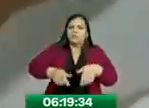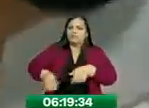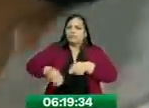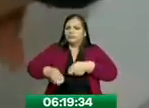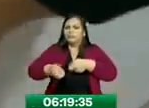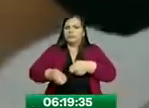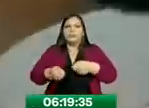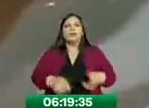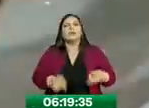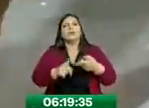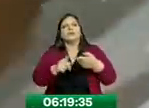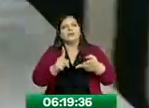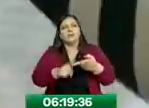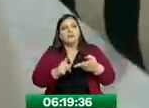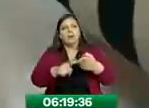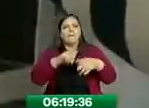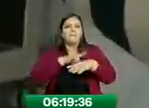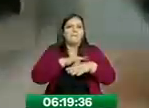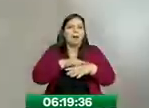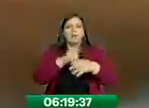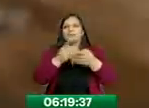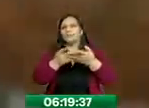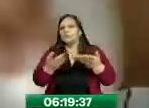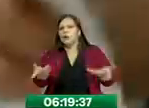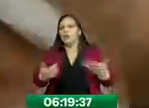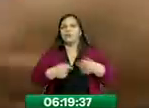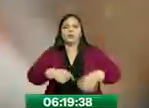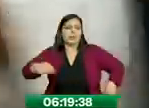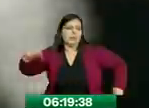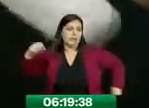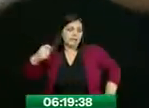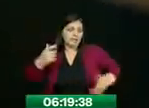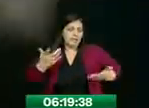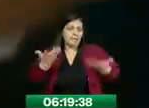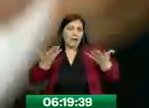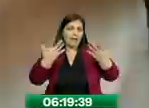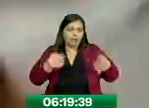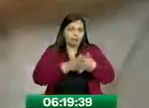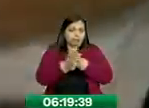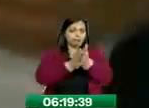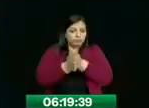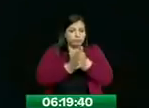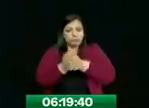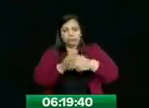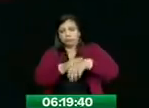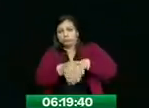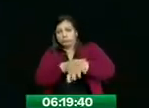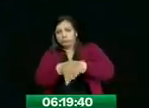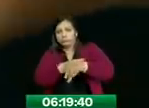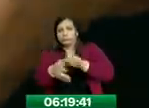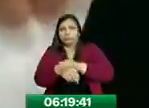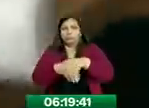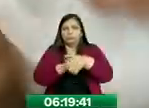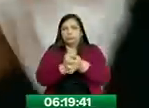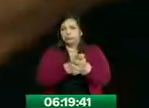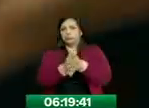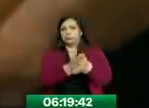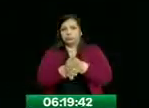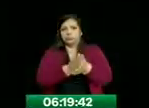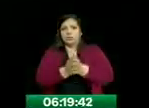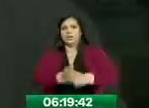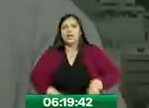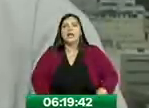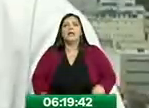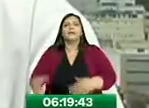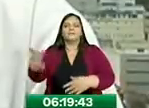las manos con agua y jabón. Luego usar toallas desechables de preferencia. Como su palabra misma la dice, se desechan. A